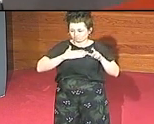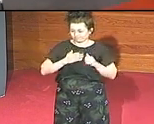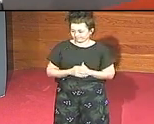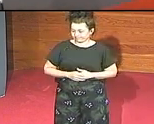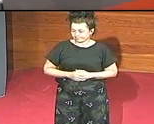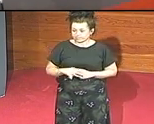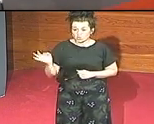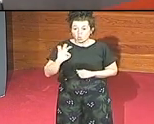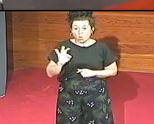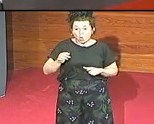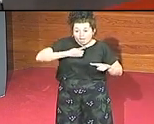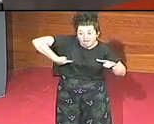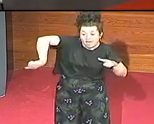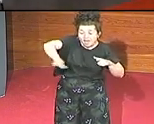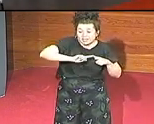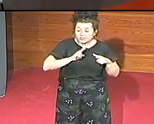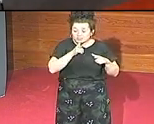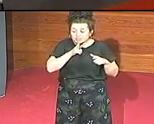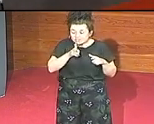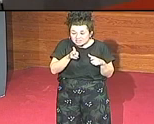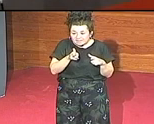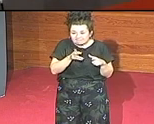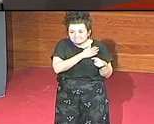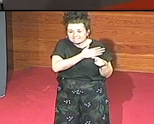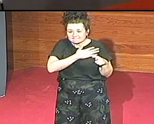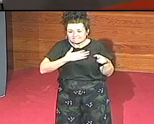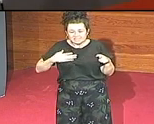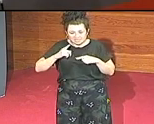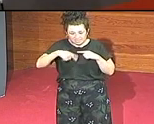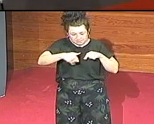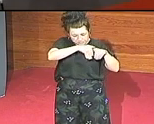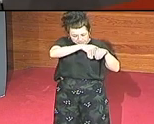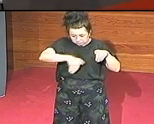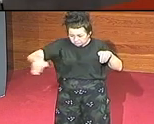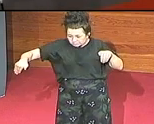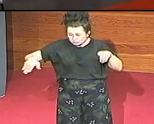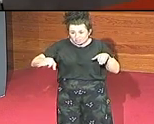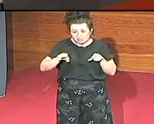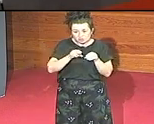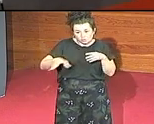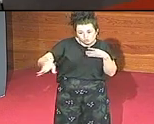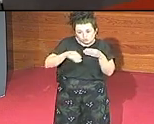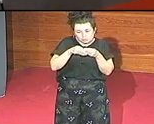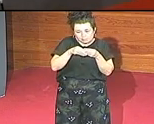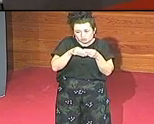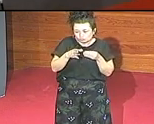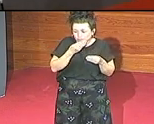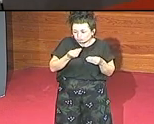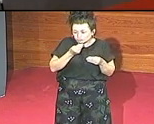o lo del anillo verde pues quisieron hacer una buena exposición porque hicimos un suplemento muy chulo con unas fotografías